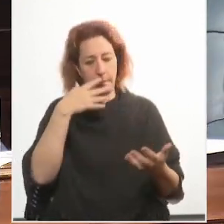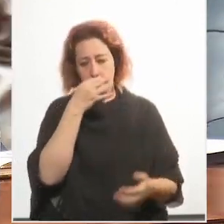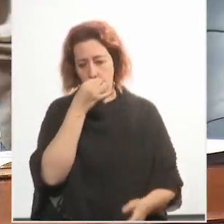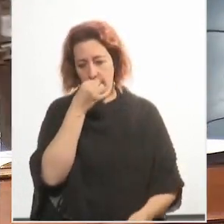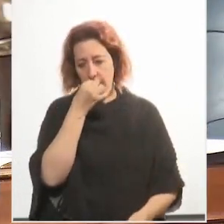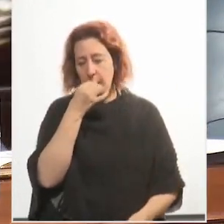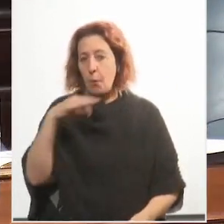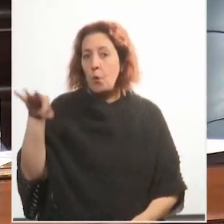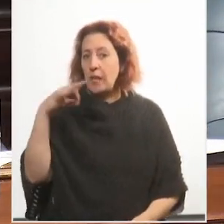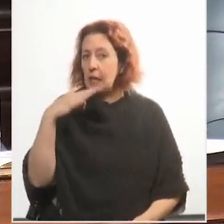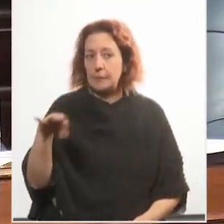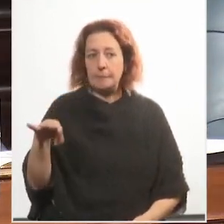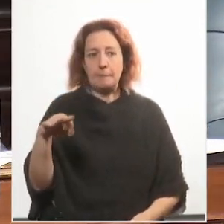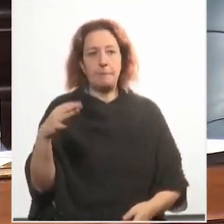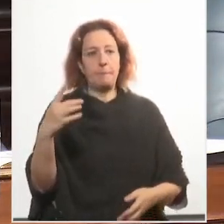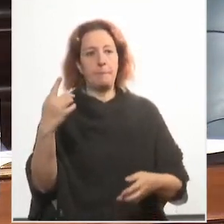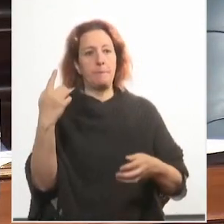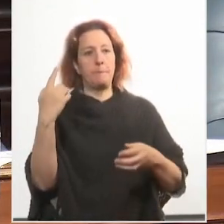fue